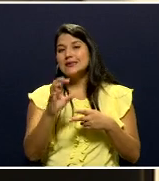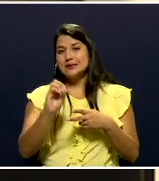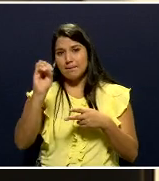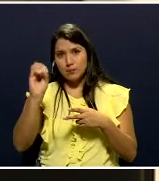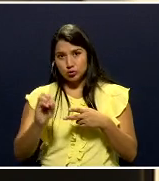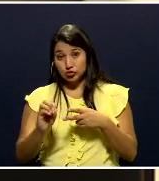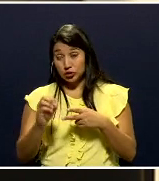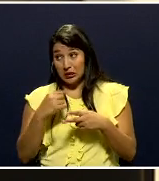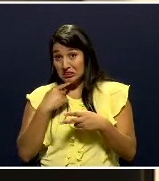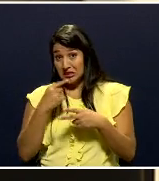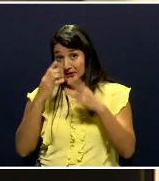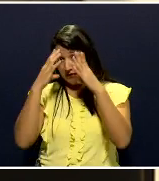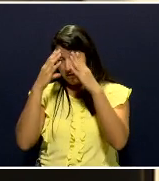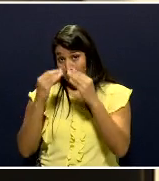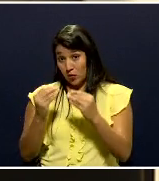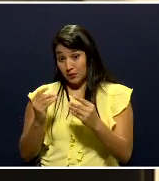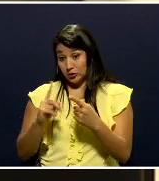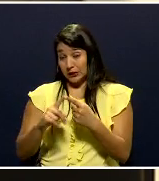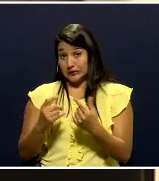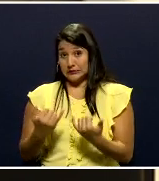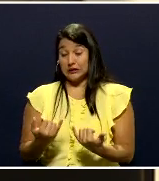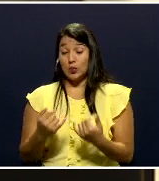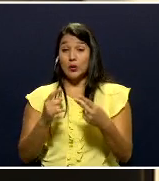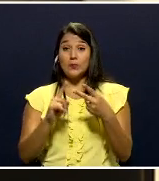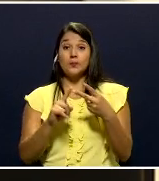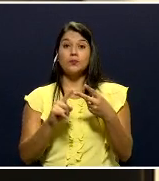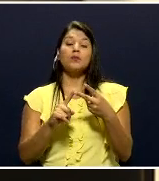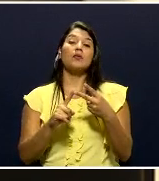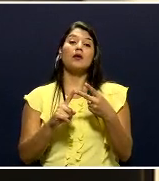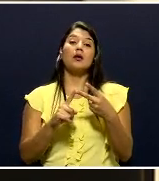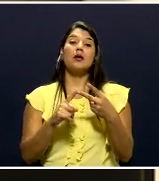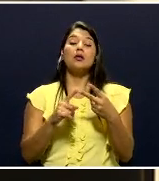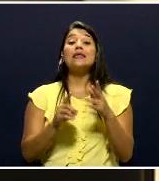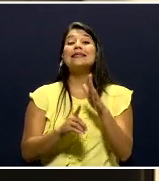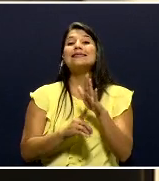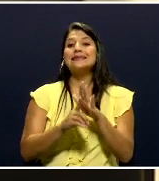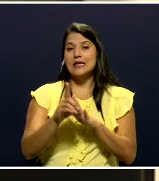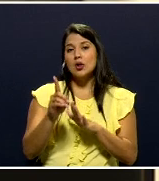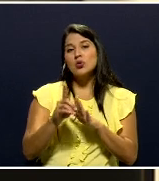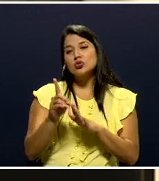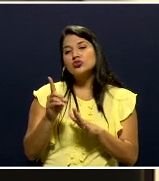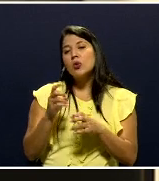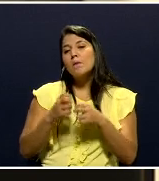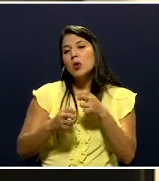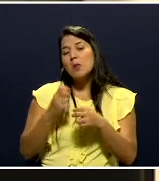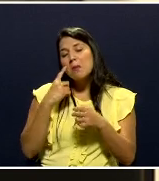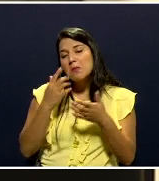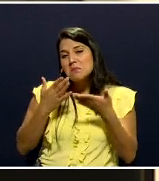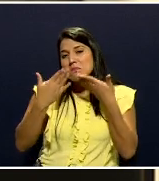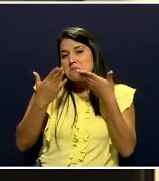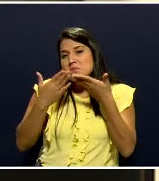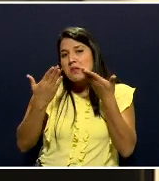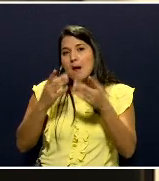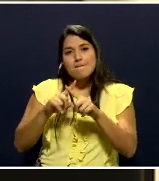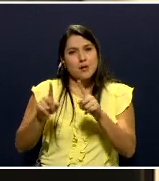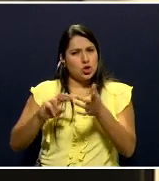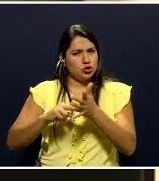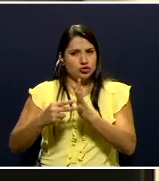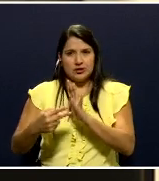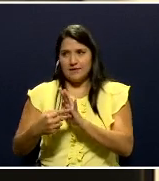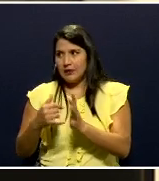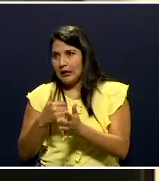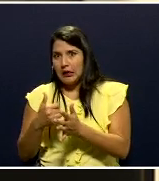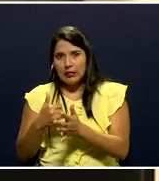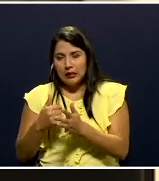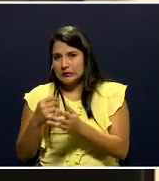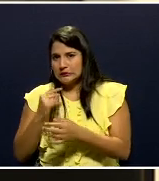15%, según los datos disponibles en estos momentos, van a desarrollar un cuadro respiratorio importante sin que se convierta en un cuadro respiratorio